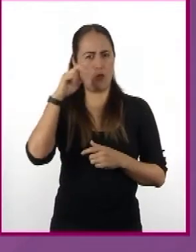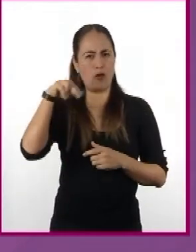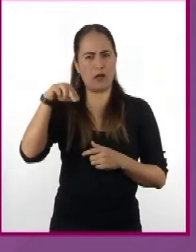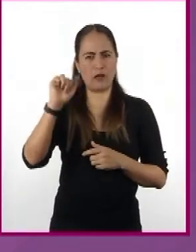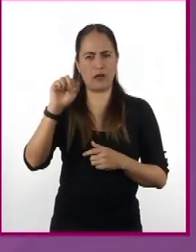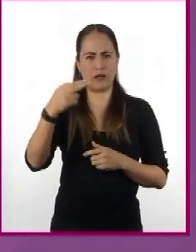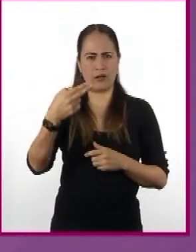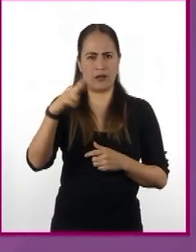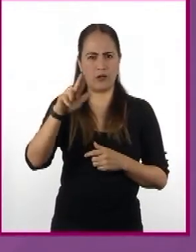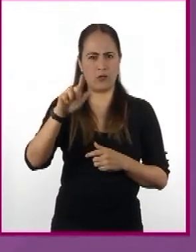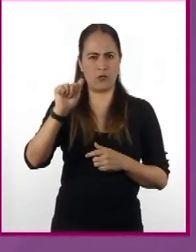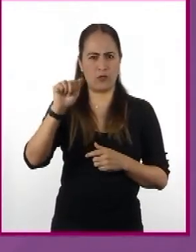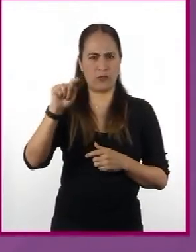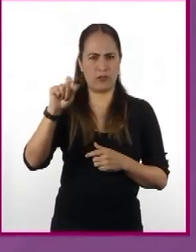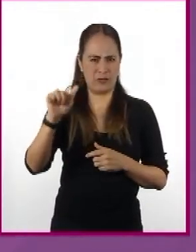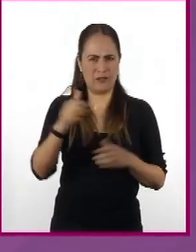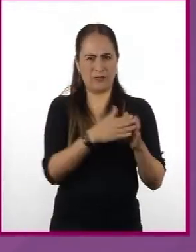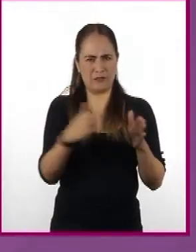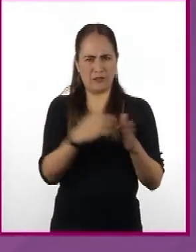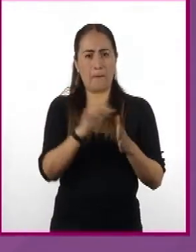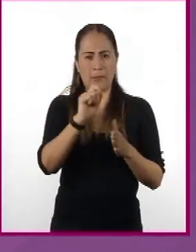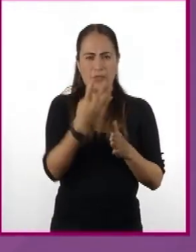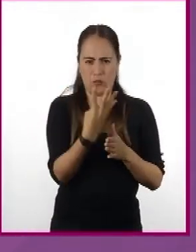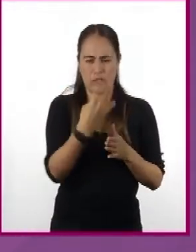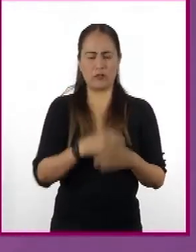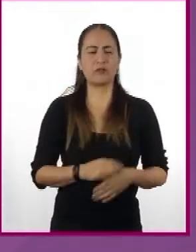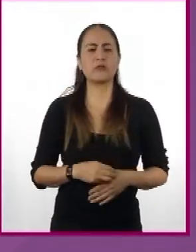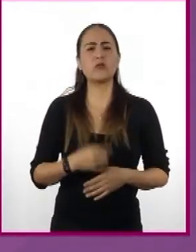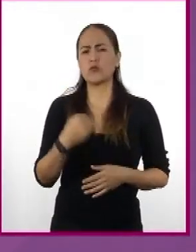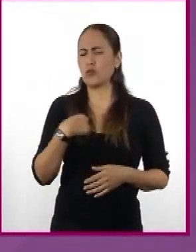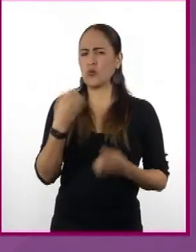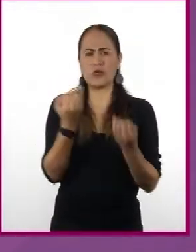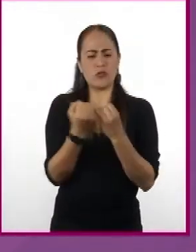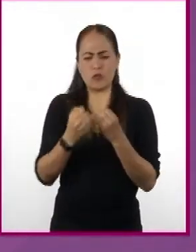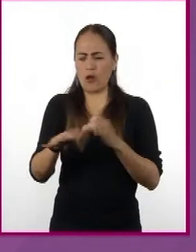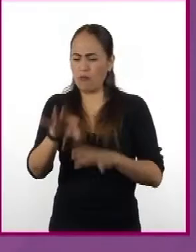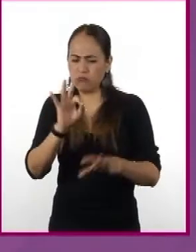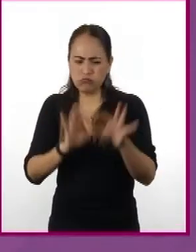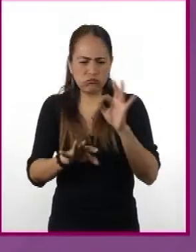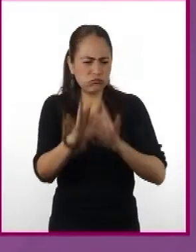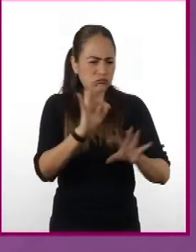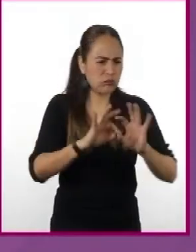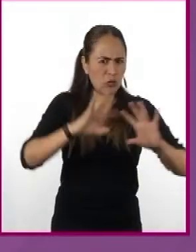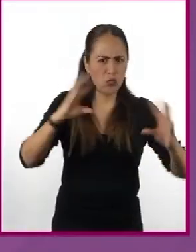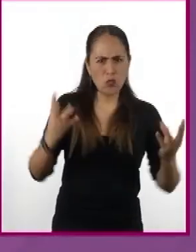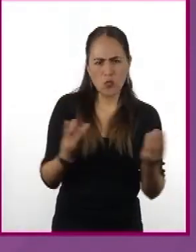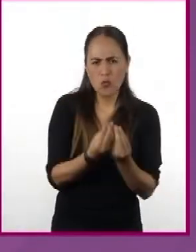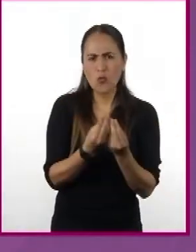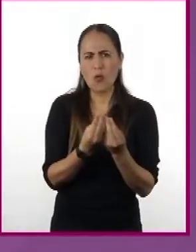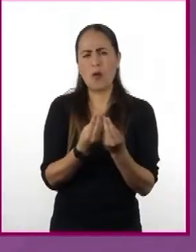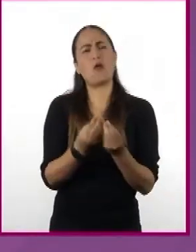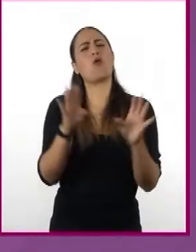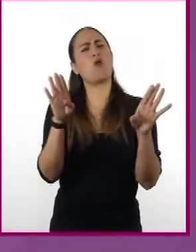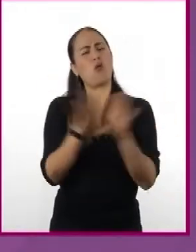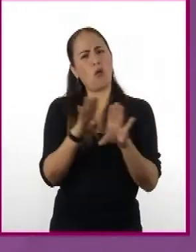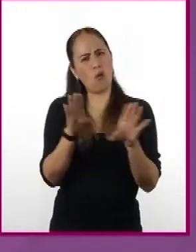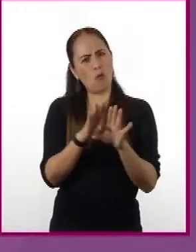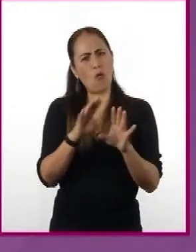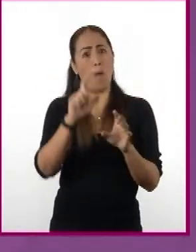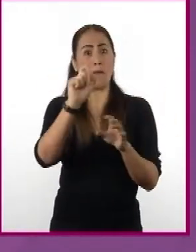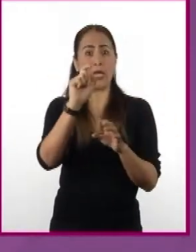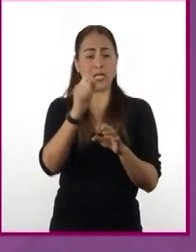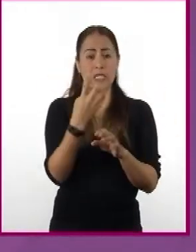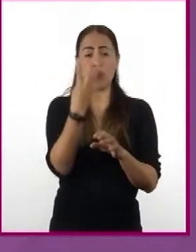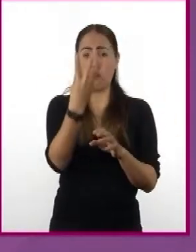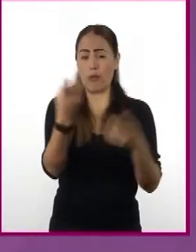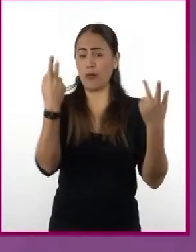seleccioné a puros poetas en lengua náhuatl, ahora otra vez tenía que buscar otra manera de dividirlos. Y como son